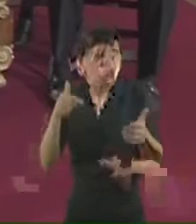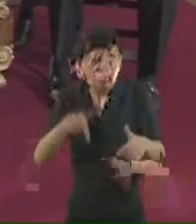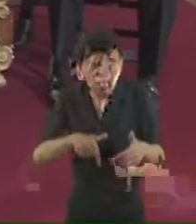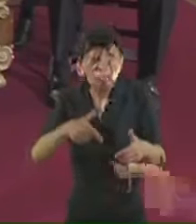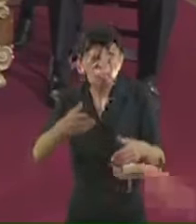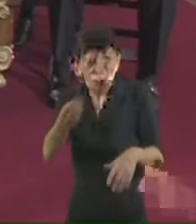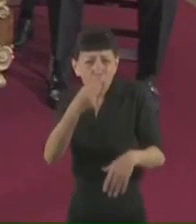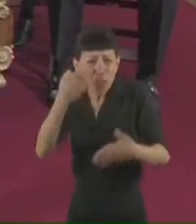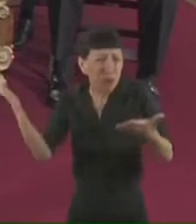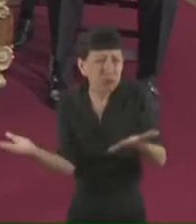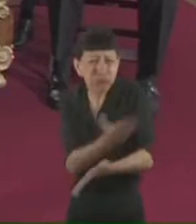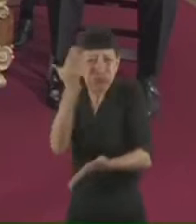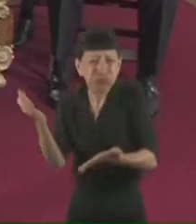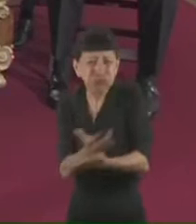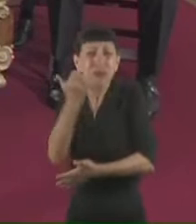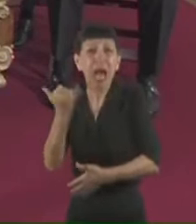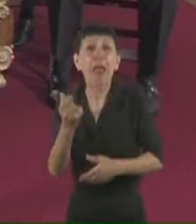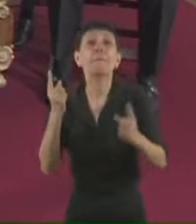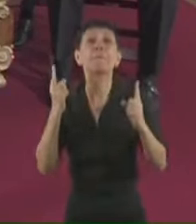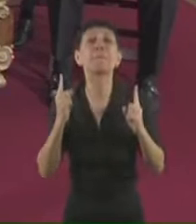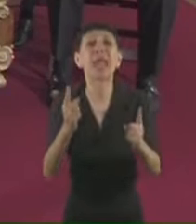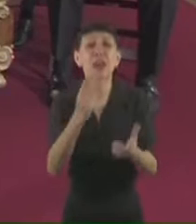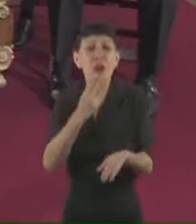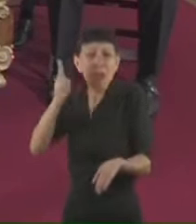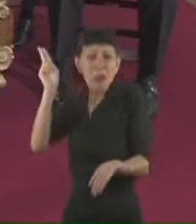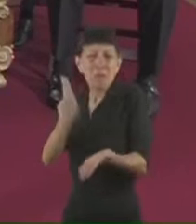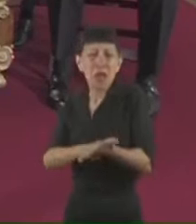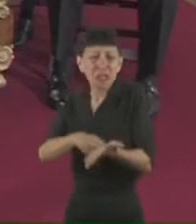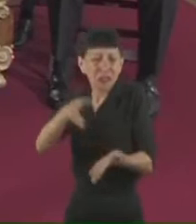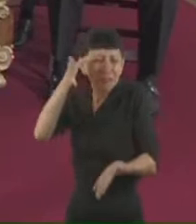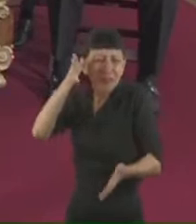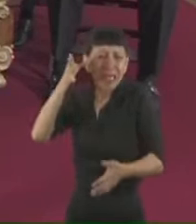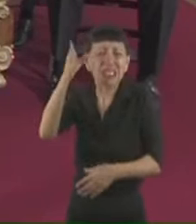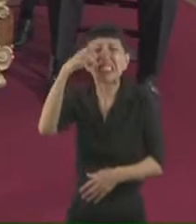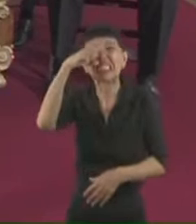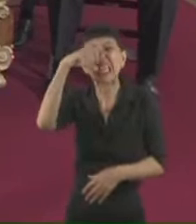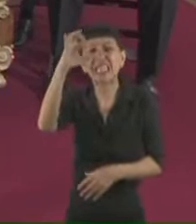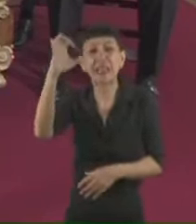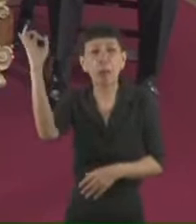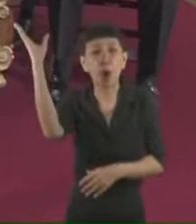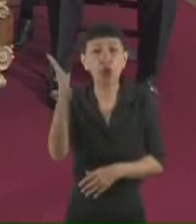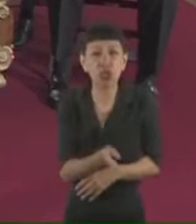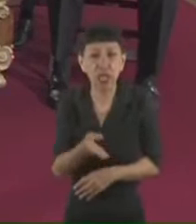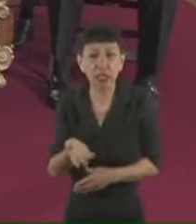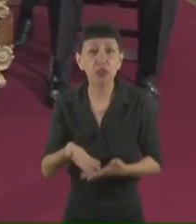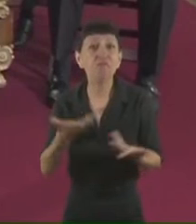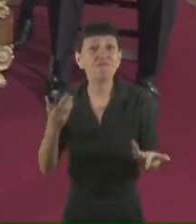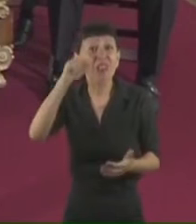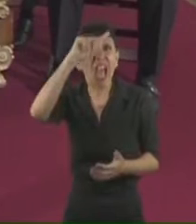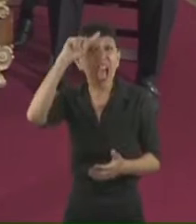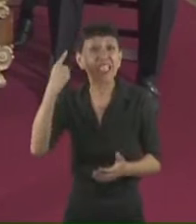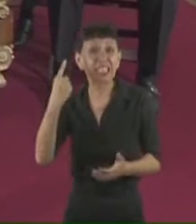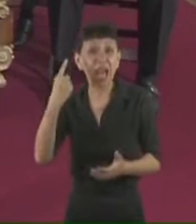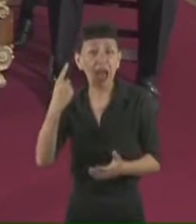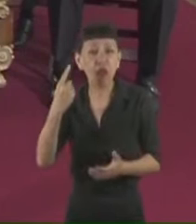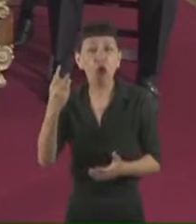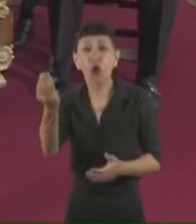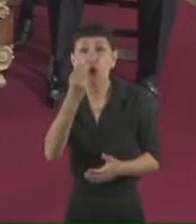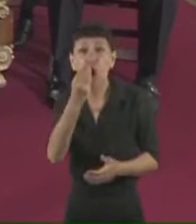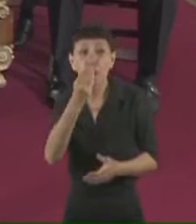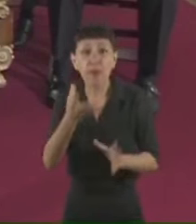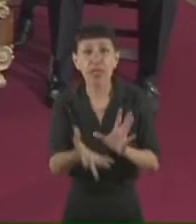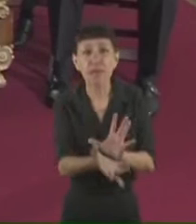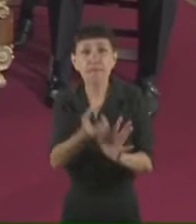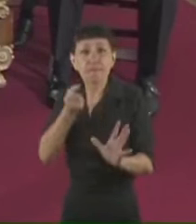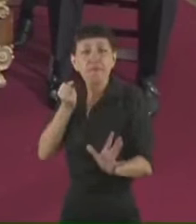alcanza para comer el empleo privado está estancado en el pbi Per cápita es 15% inferior al del